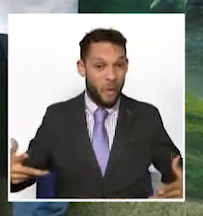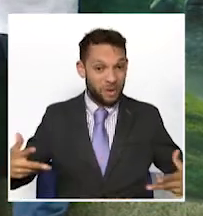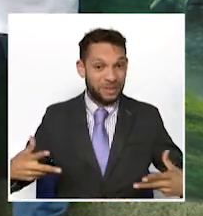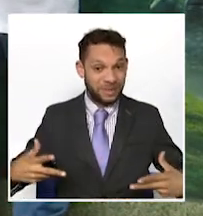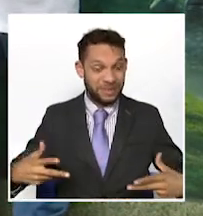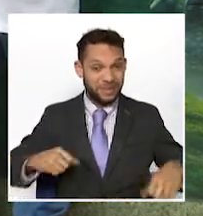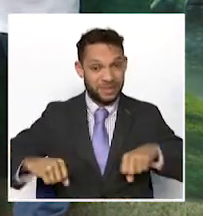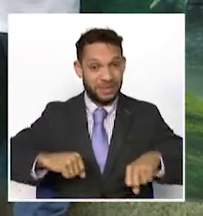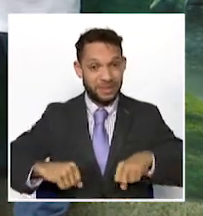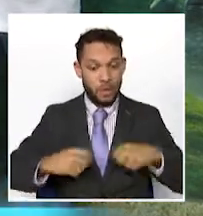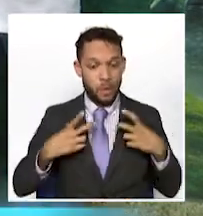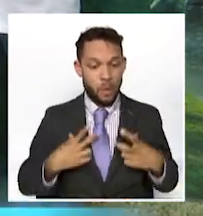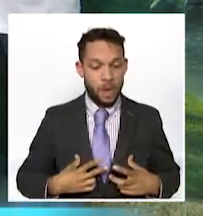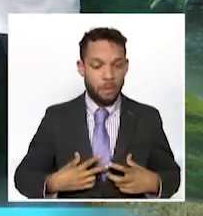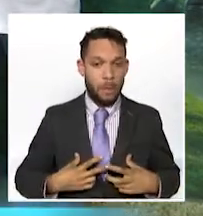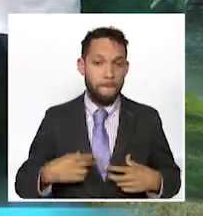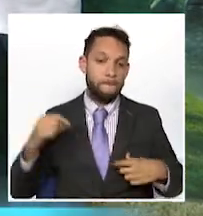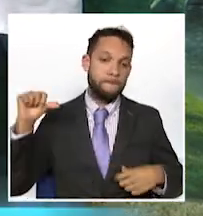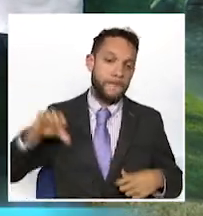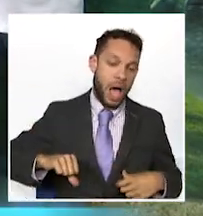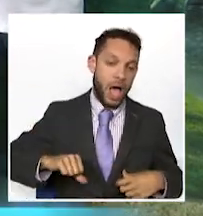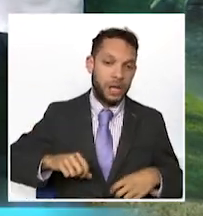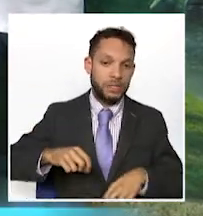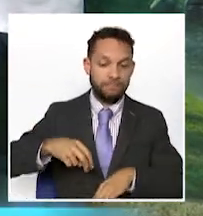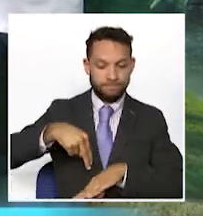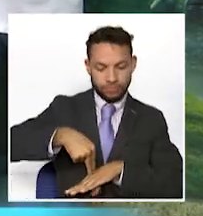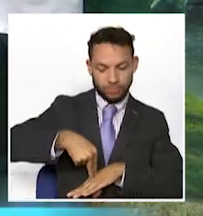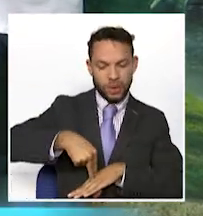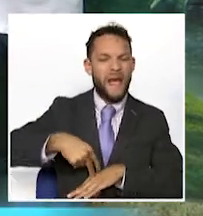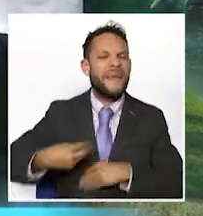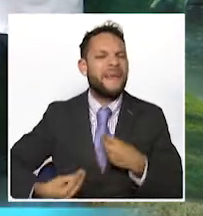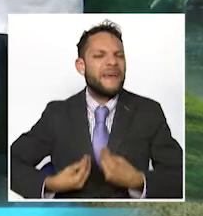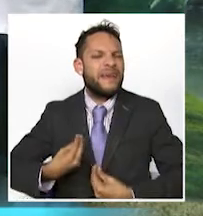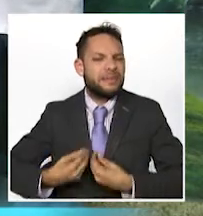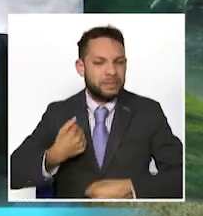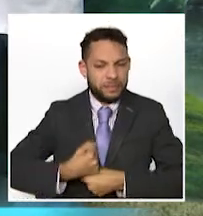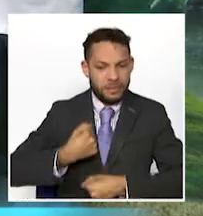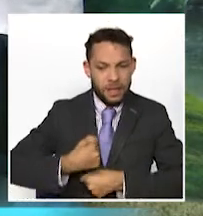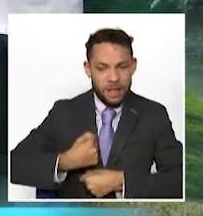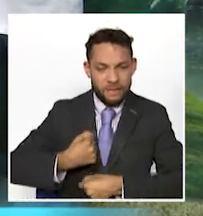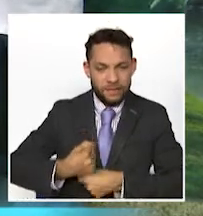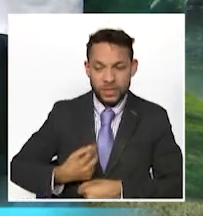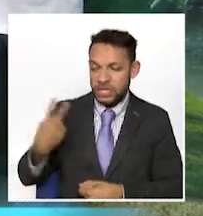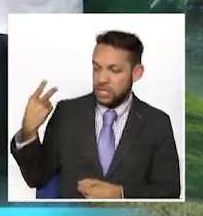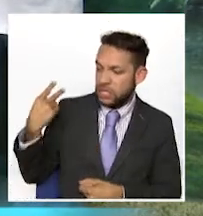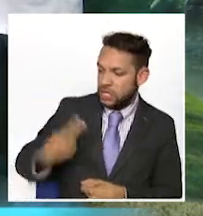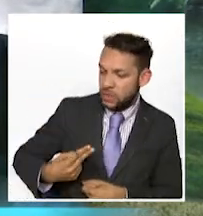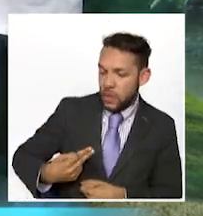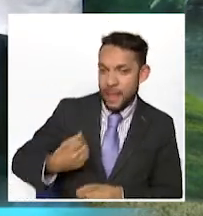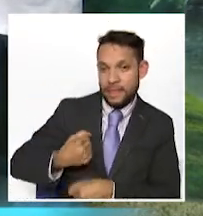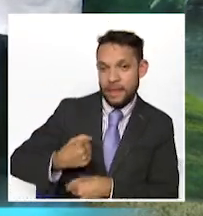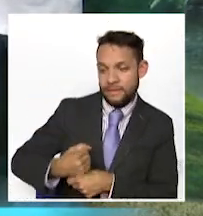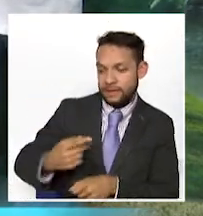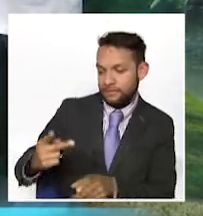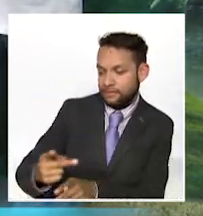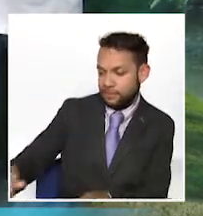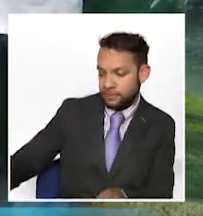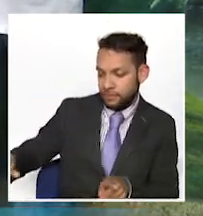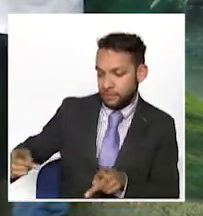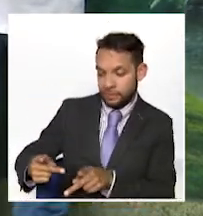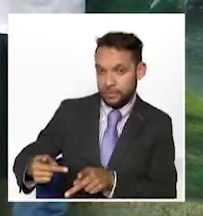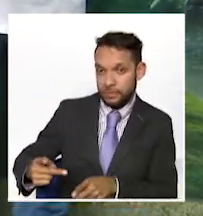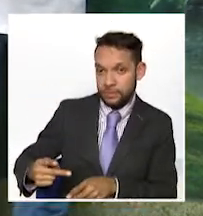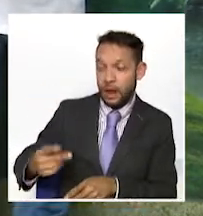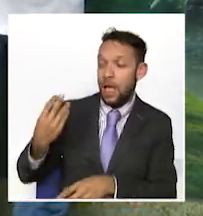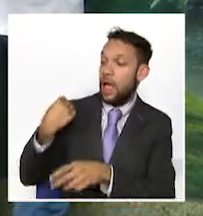importante entonces la historia laboral de las personas, en qué están trabajando actualmente y sobre todo en qué han trabajado. Ya se sabe de